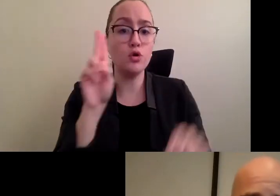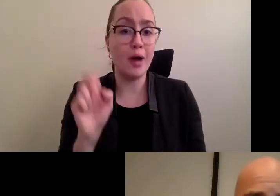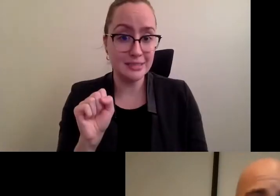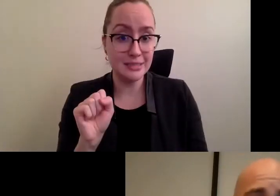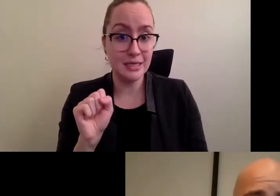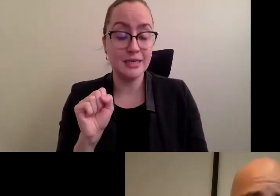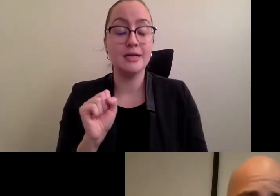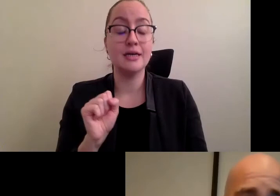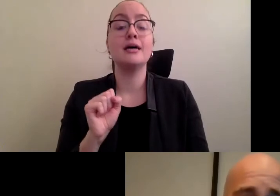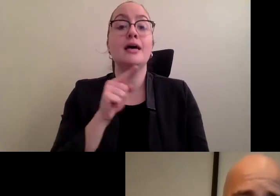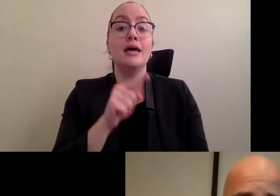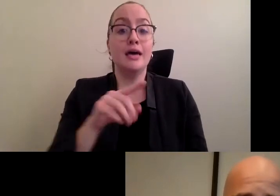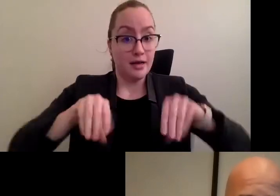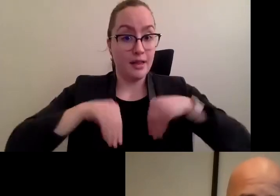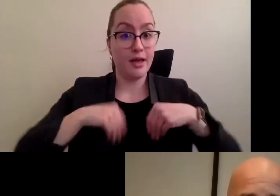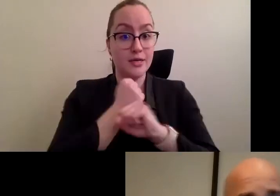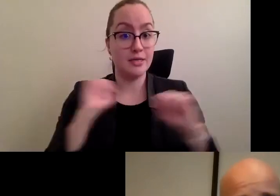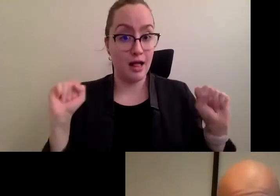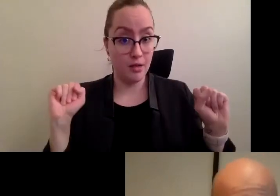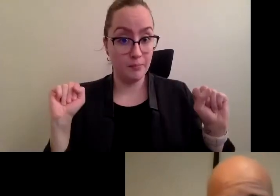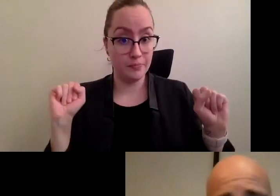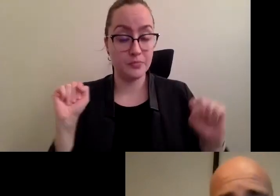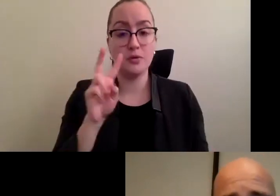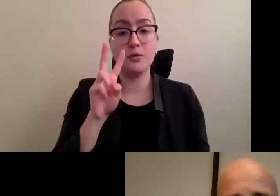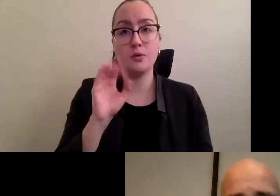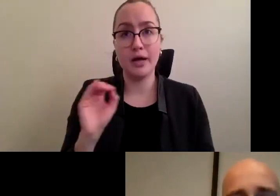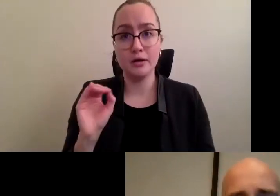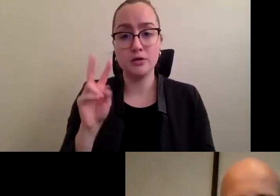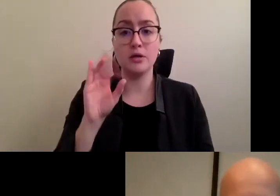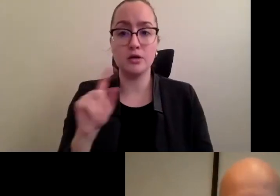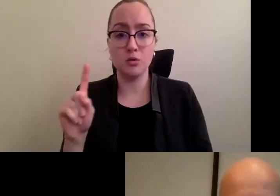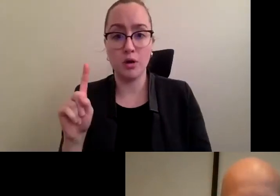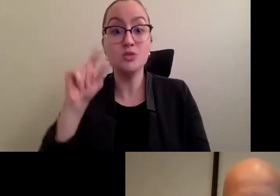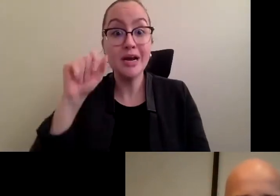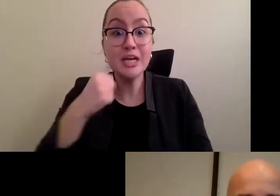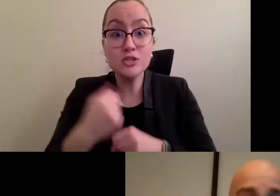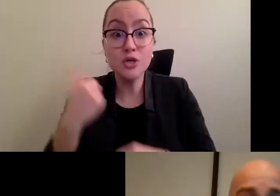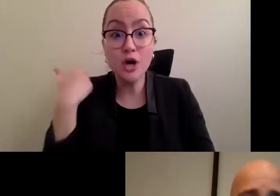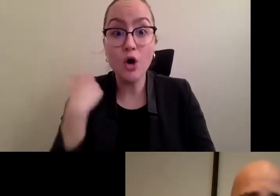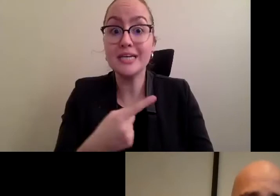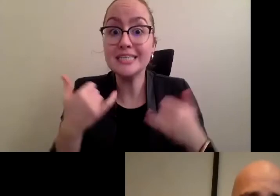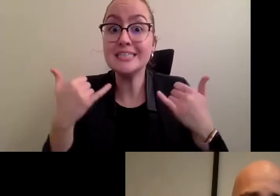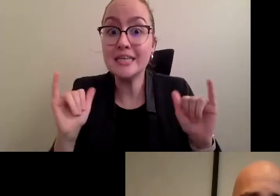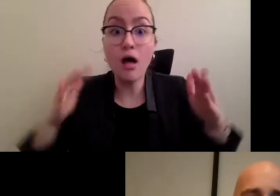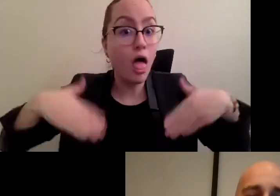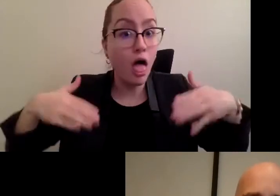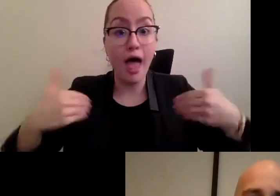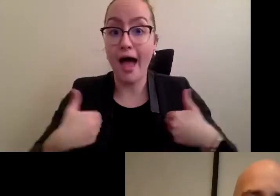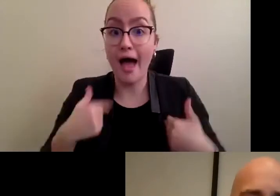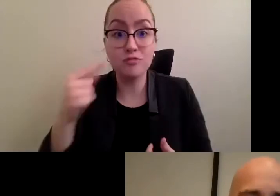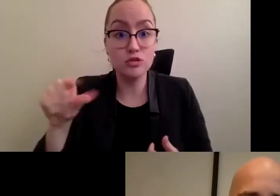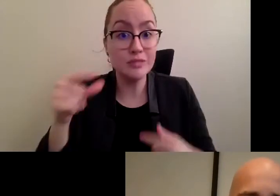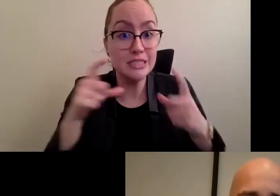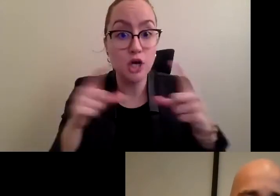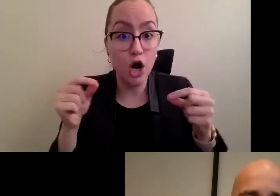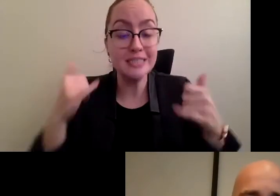se lastimó y vino a Estados Unidos, luchó para el asilo y él ganó el asilo en 2001, hace 20 años. Pasaron